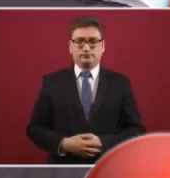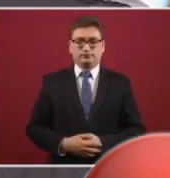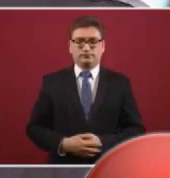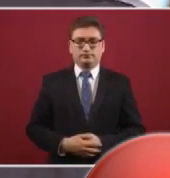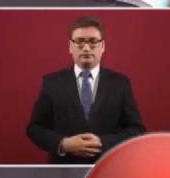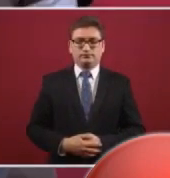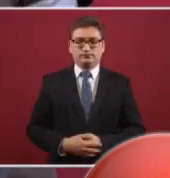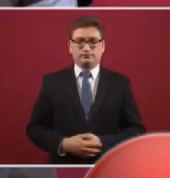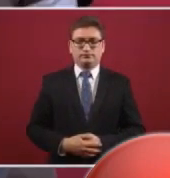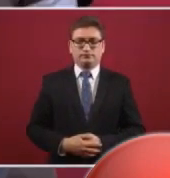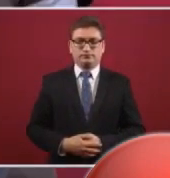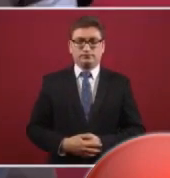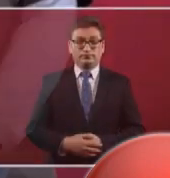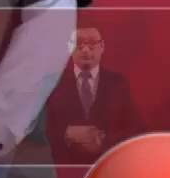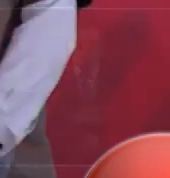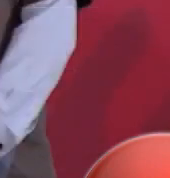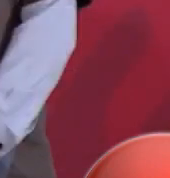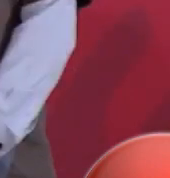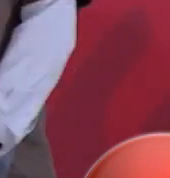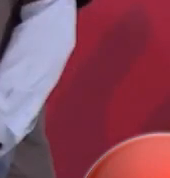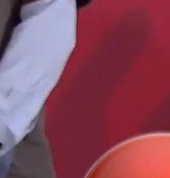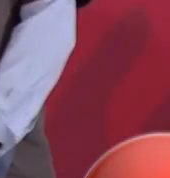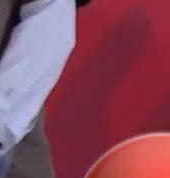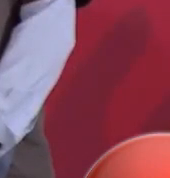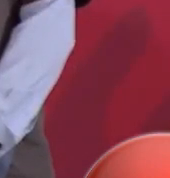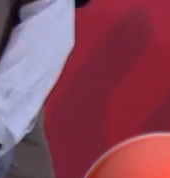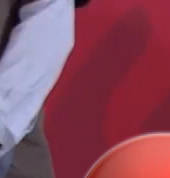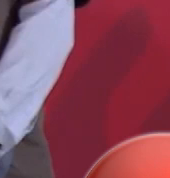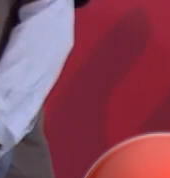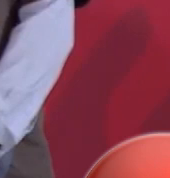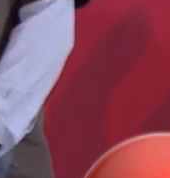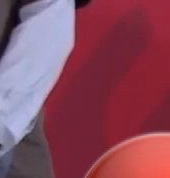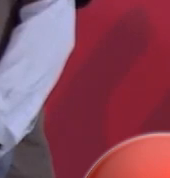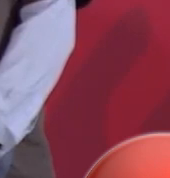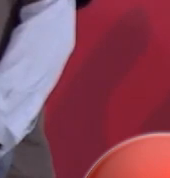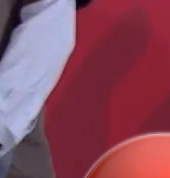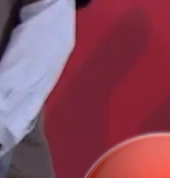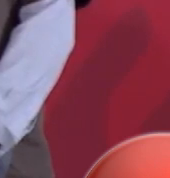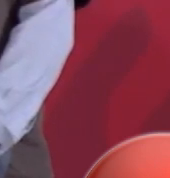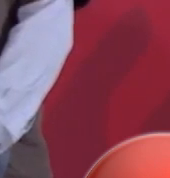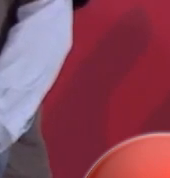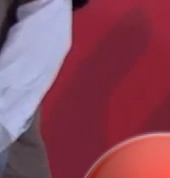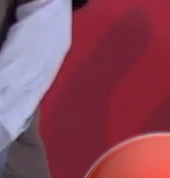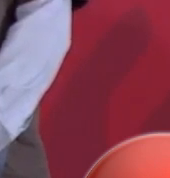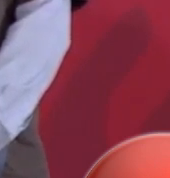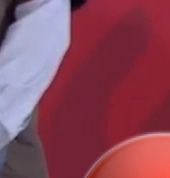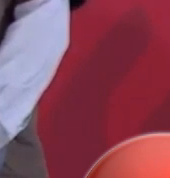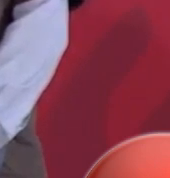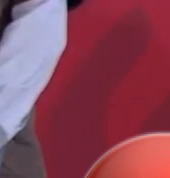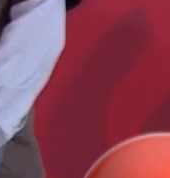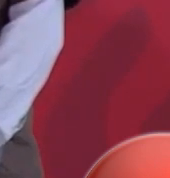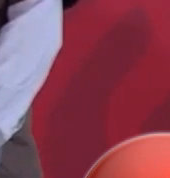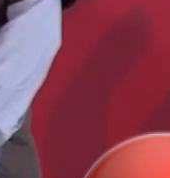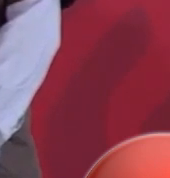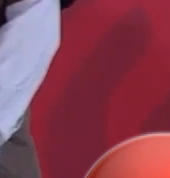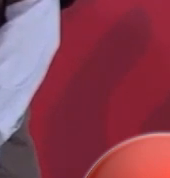Si están implicados.